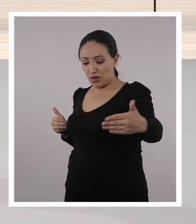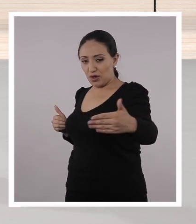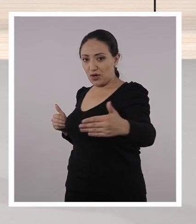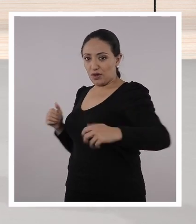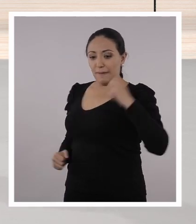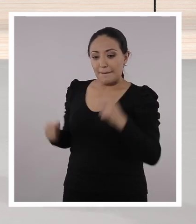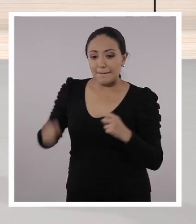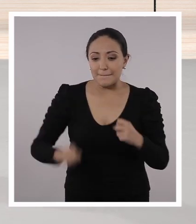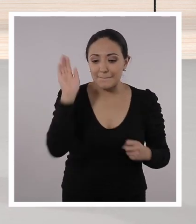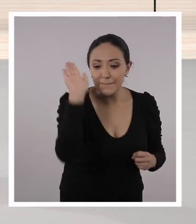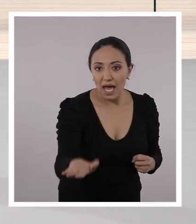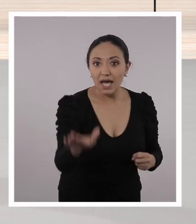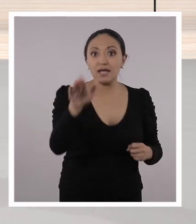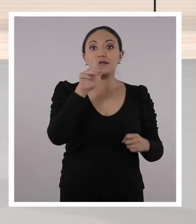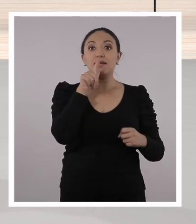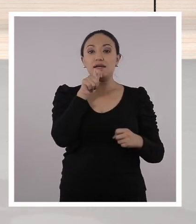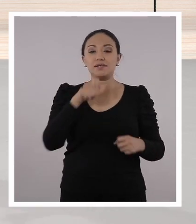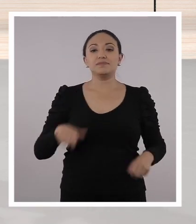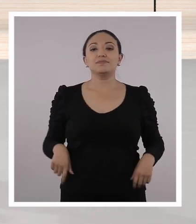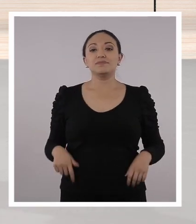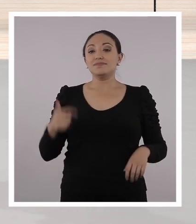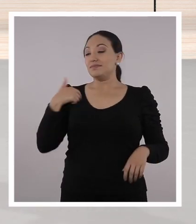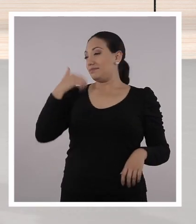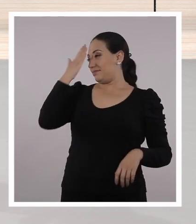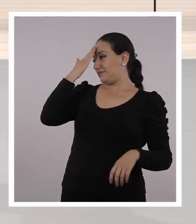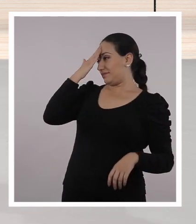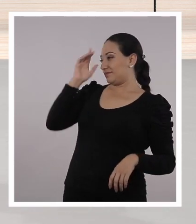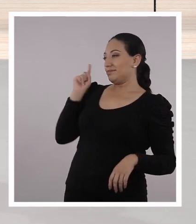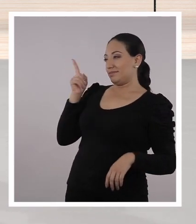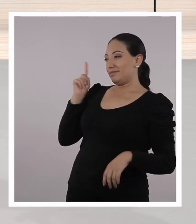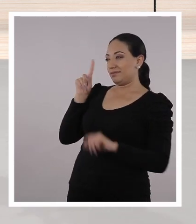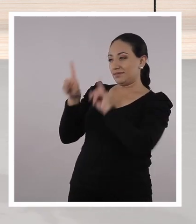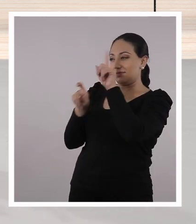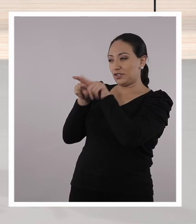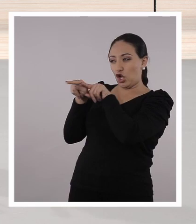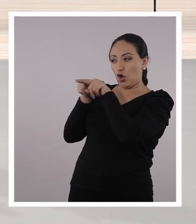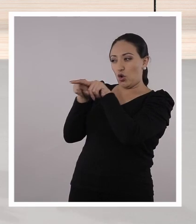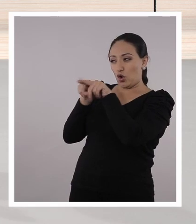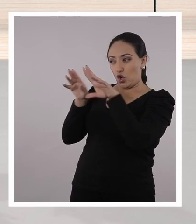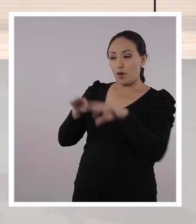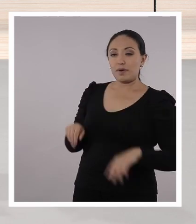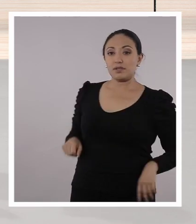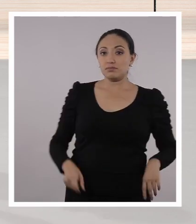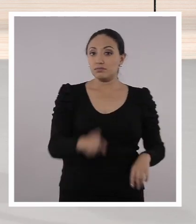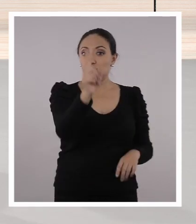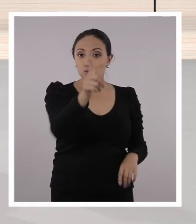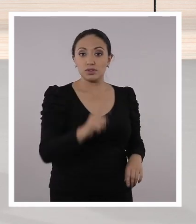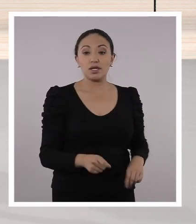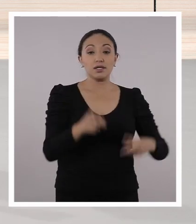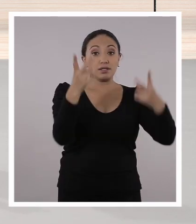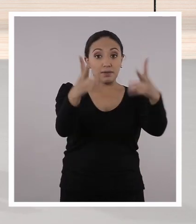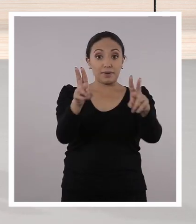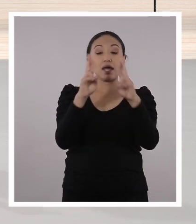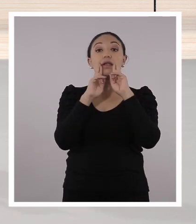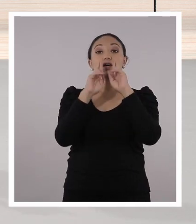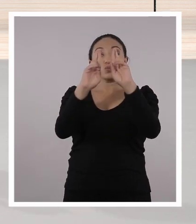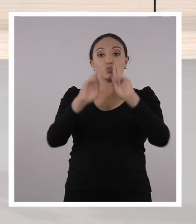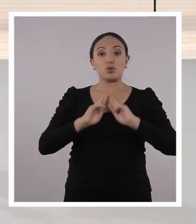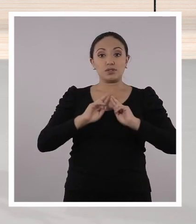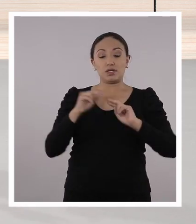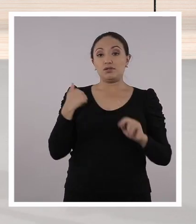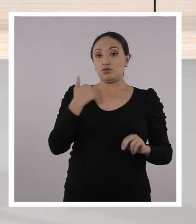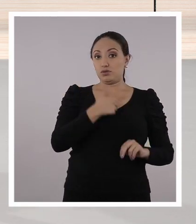que la distancia está cortita, así que yo le voy a ganar. No, yo creo que no, porque yo también soy muy hábil en esto de las competencias. Pero ustedes, chicos y chicas, también